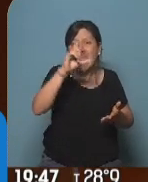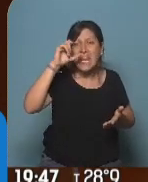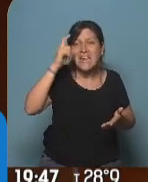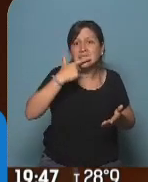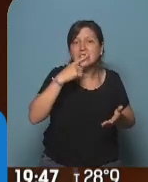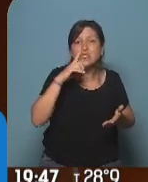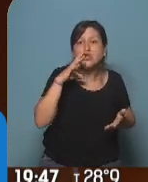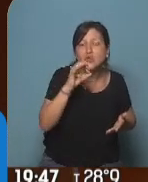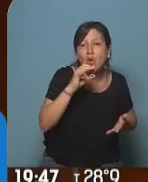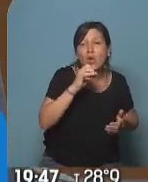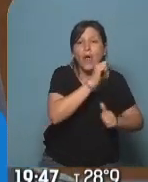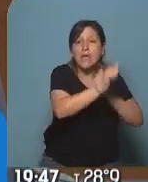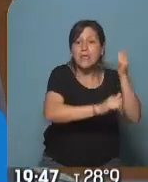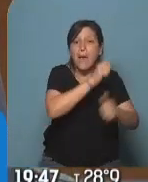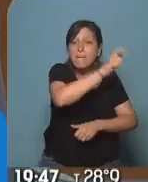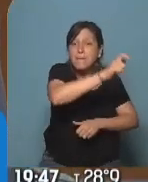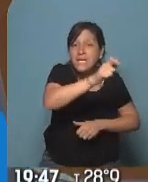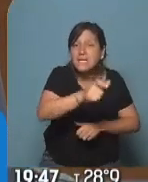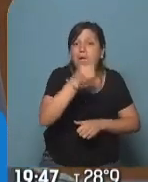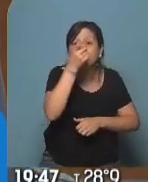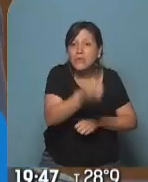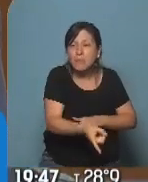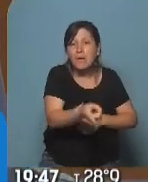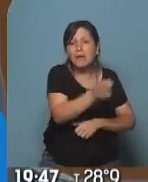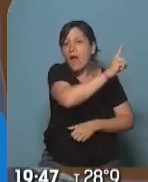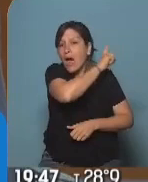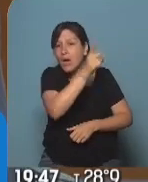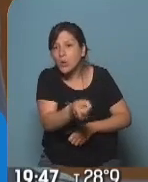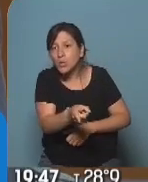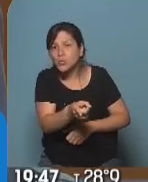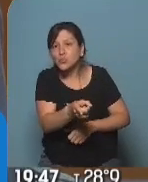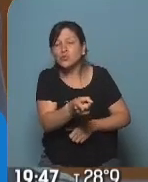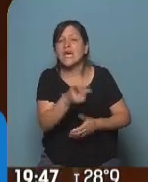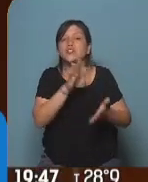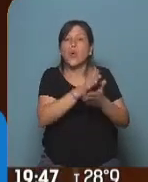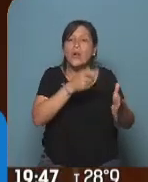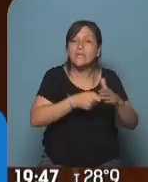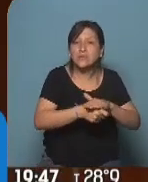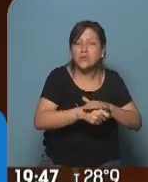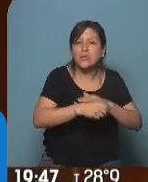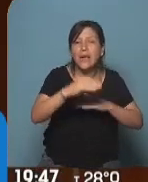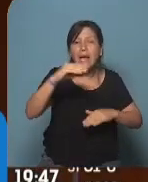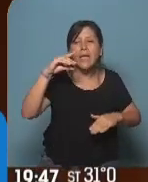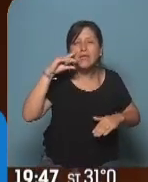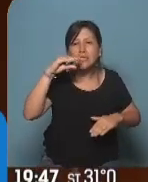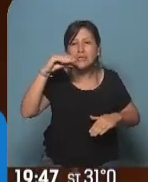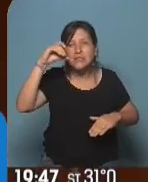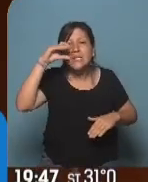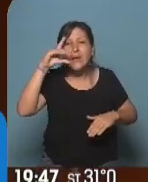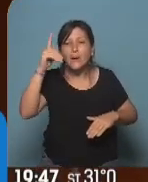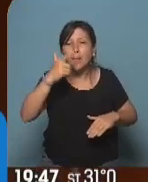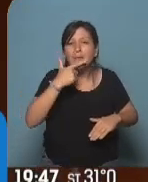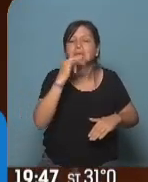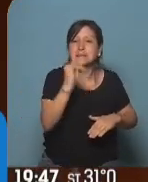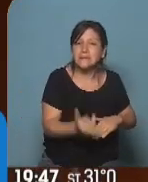acusó una extorsión de una causa en la cual no está involucrado estévez exacto como sea nosotros lo que está de fondo para mí